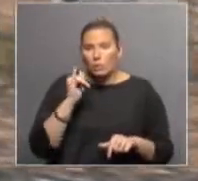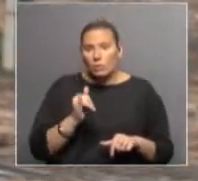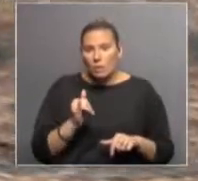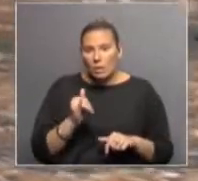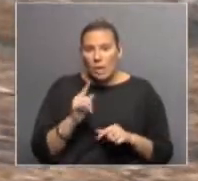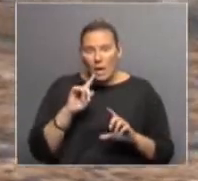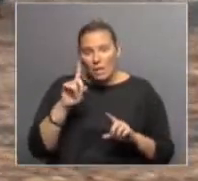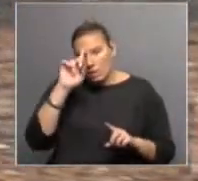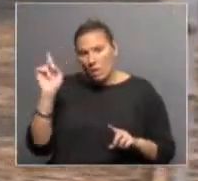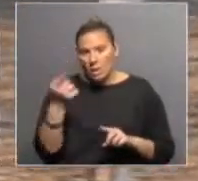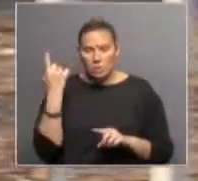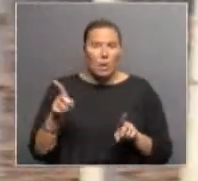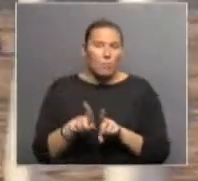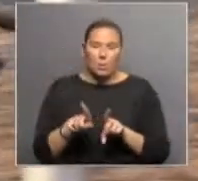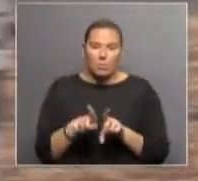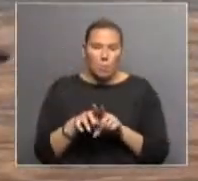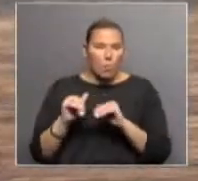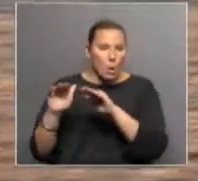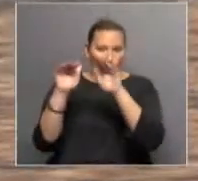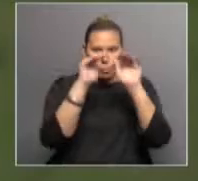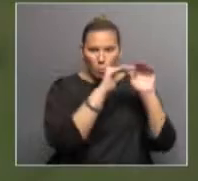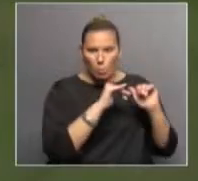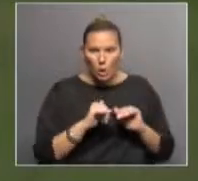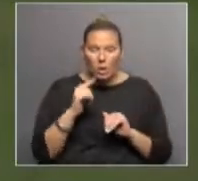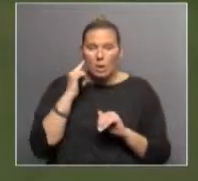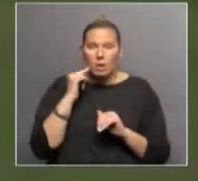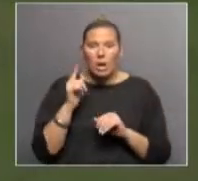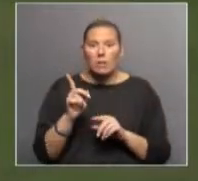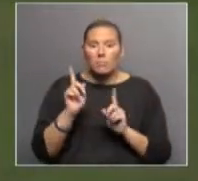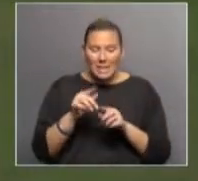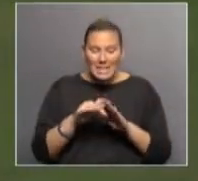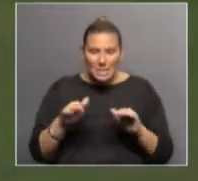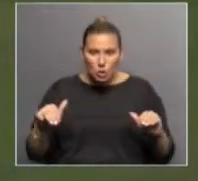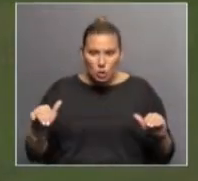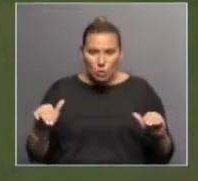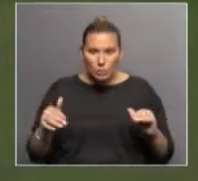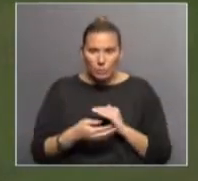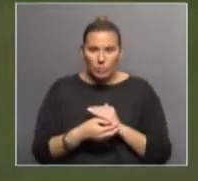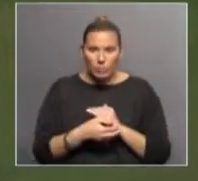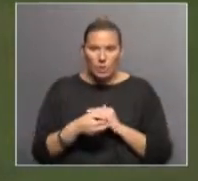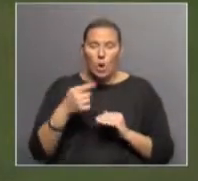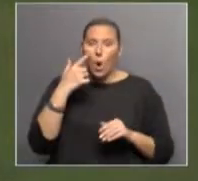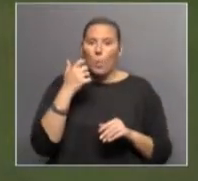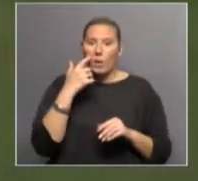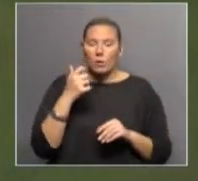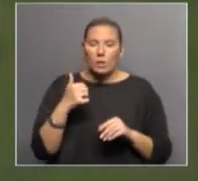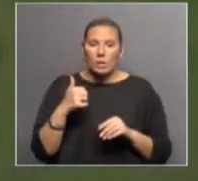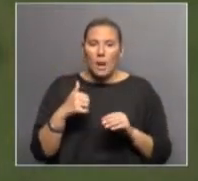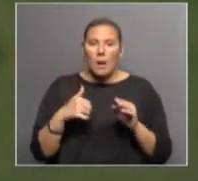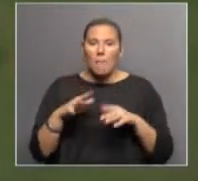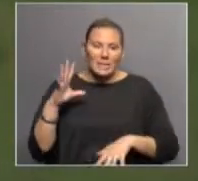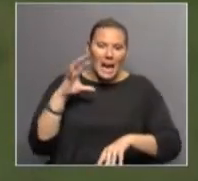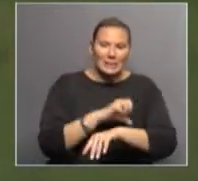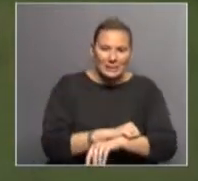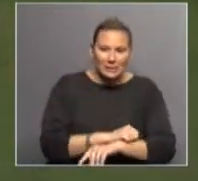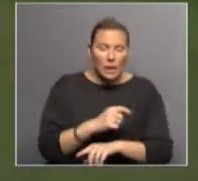patrón internacional, es el mismo, es un calco a nivel internacional. Y además dentro de los niños son los varones que reciben más ataques